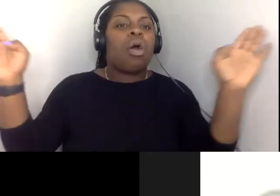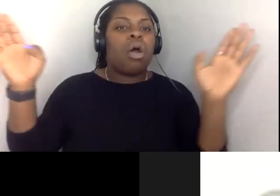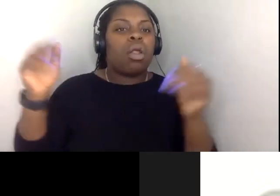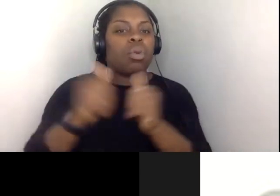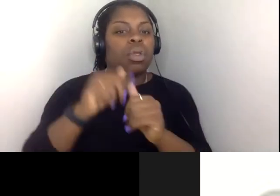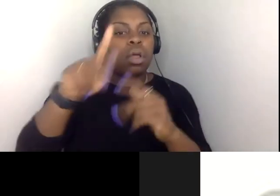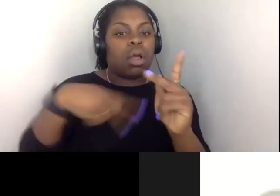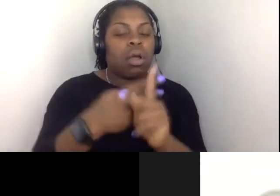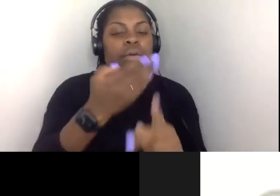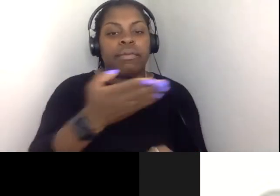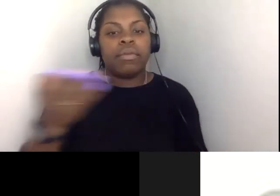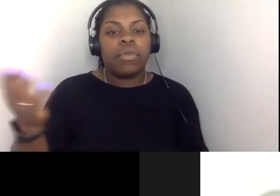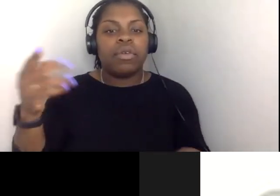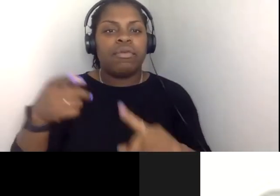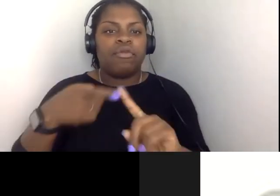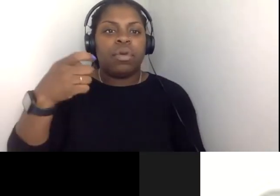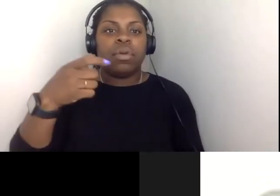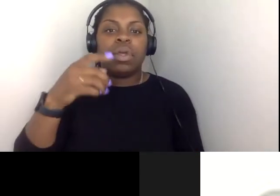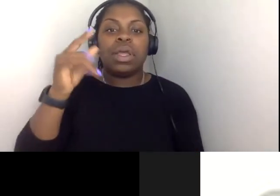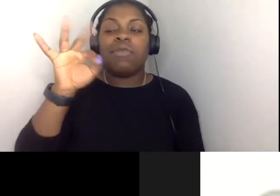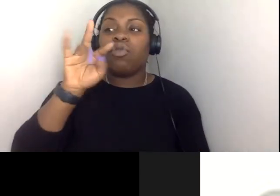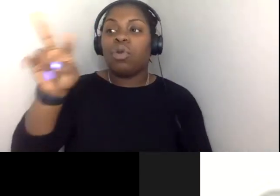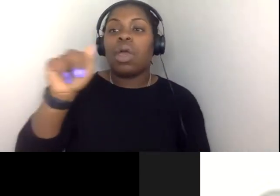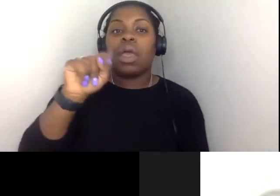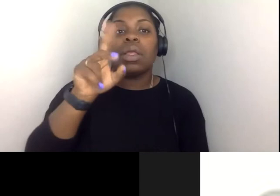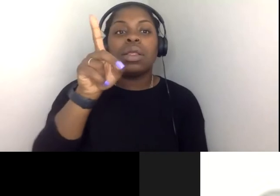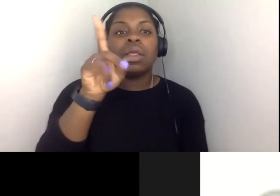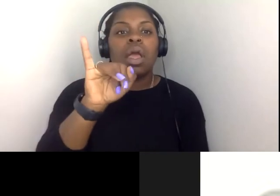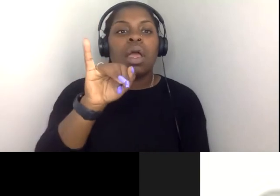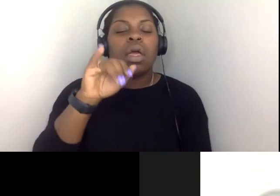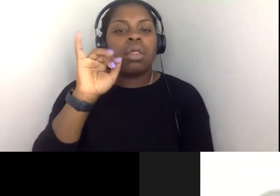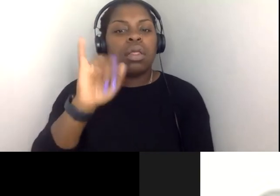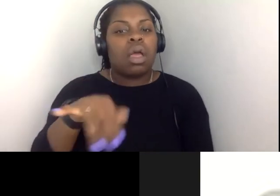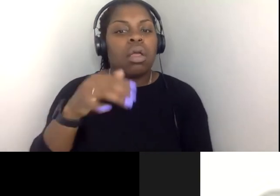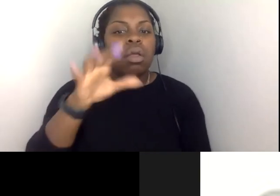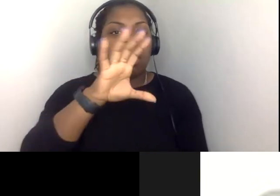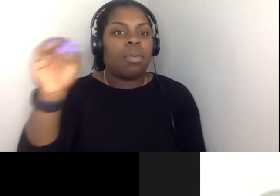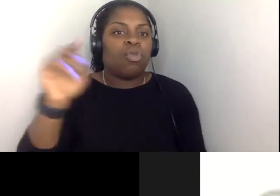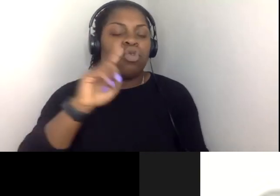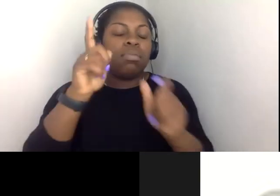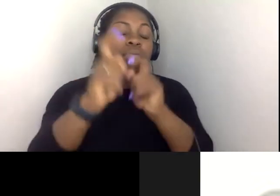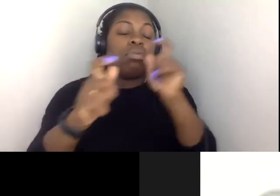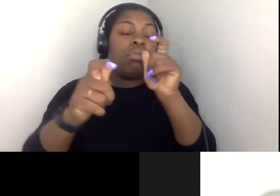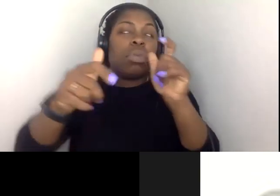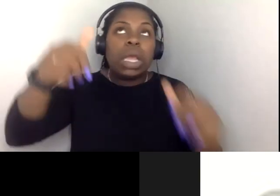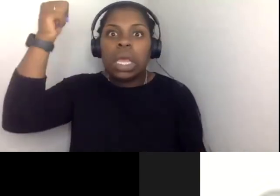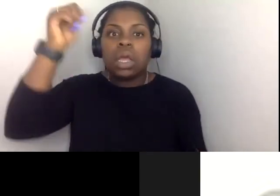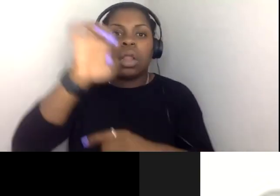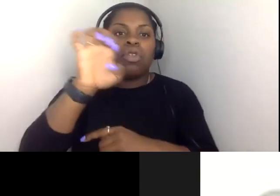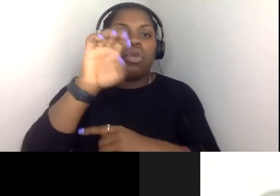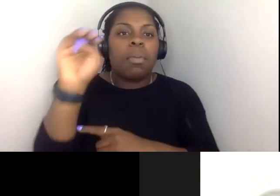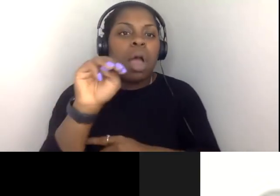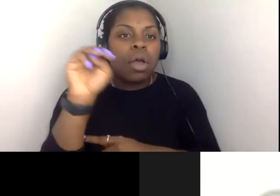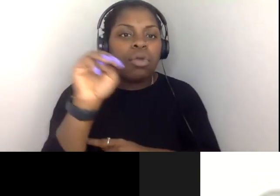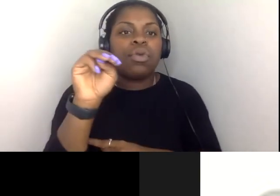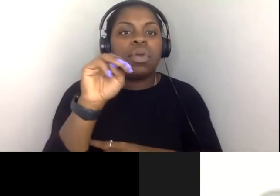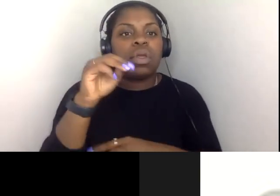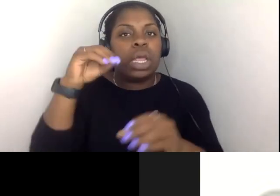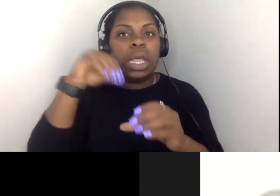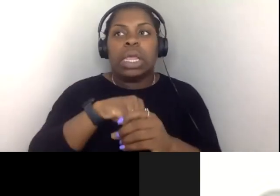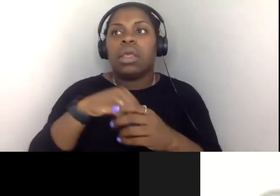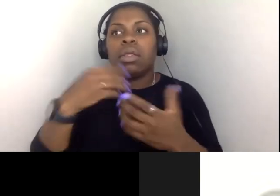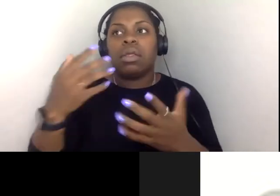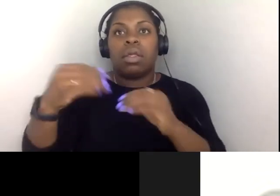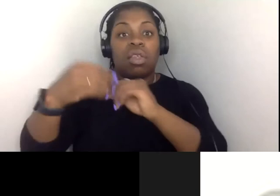más fuerte en contra de esto, particularmente porque si vemos a VI es una compañía que es la compañía más grande